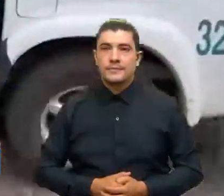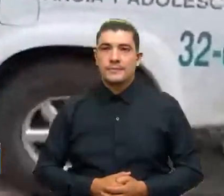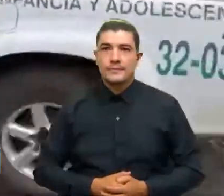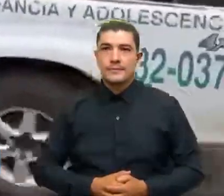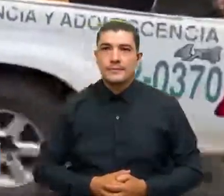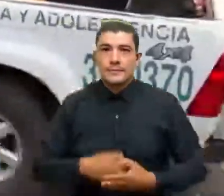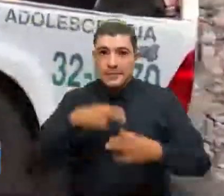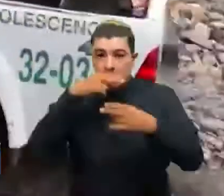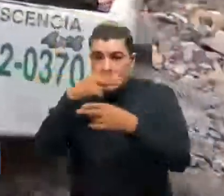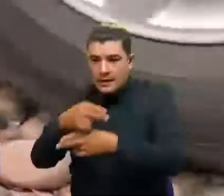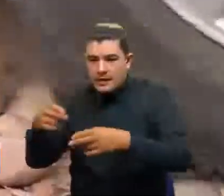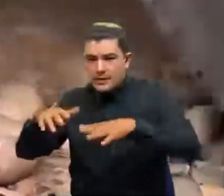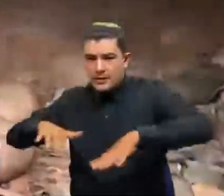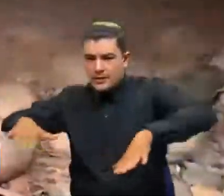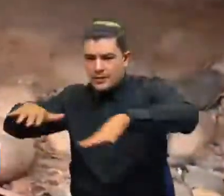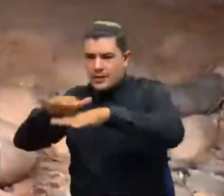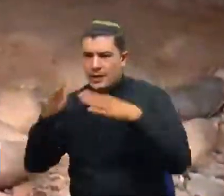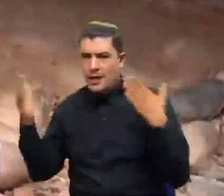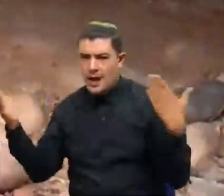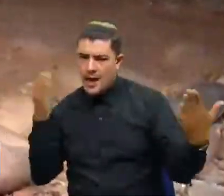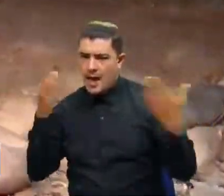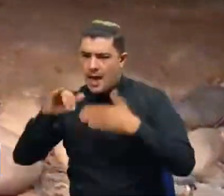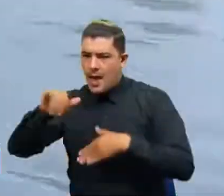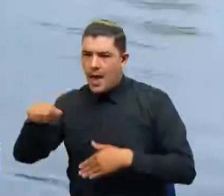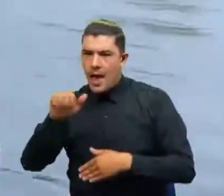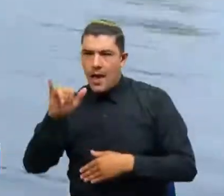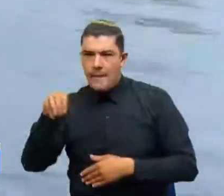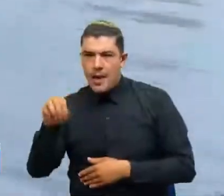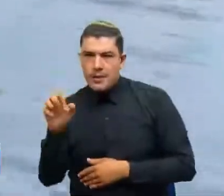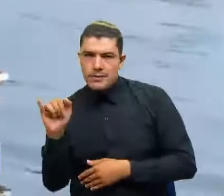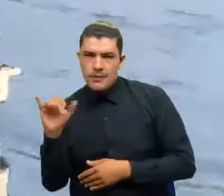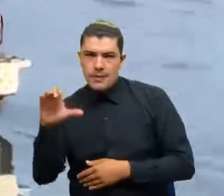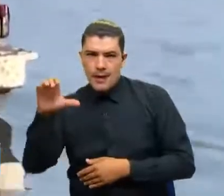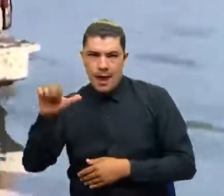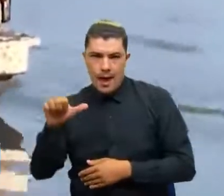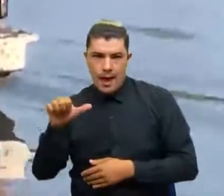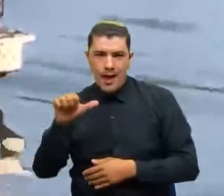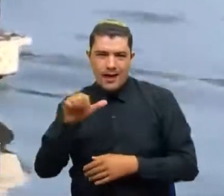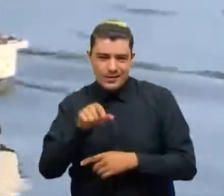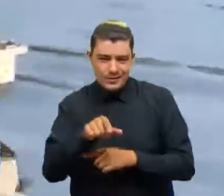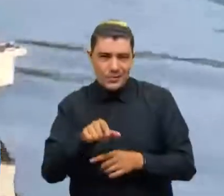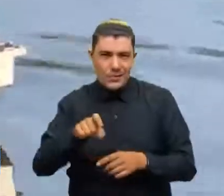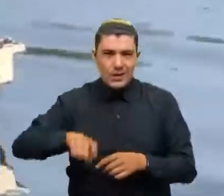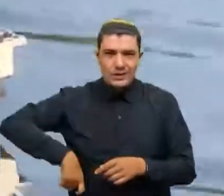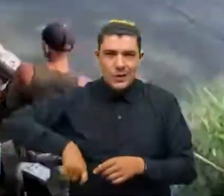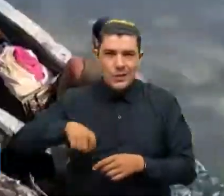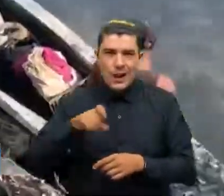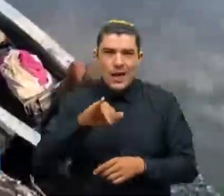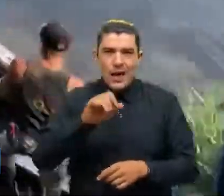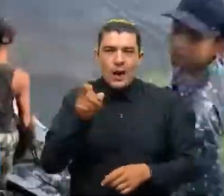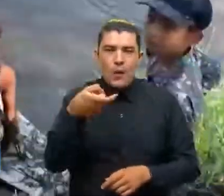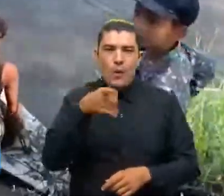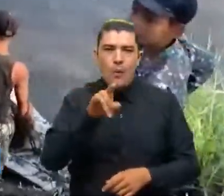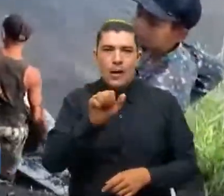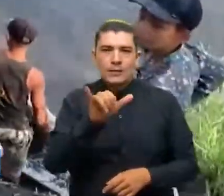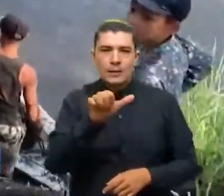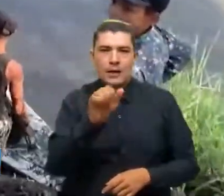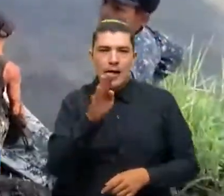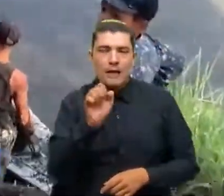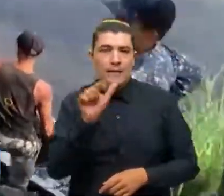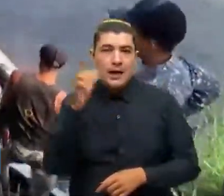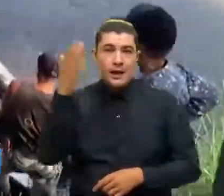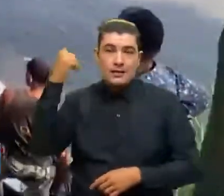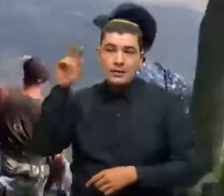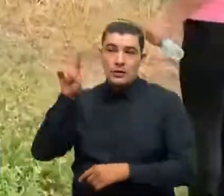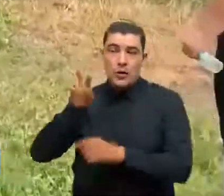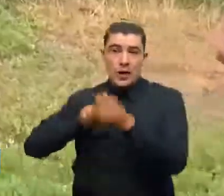Los niños de la vereda Jamaica, estudiantes del Centro Educativo Los Guayabales en Cimitarra, Santander, iniciaron sus clases presenciales luego de 2 años de una